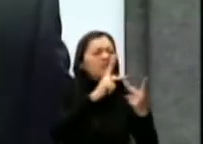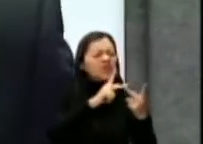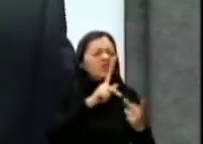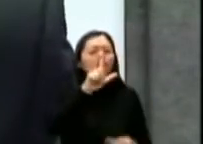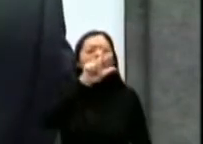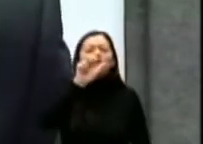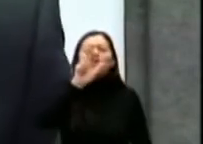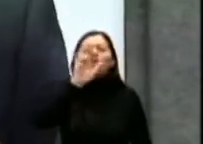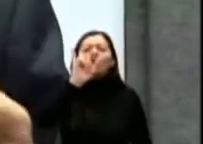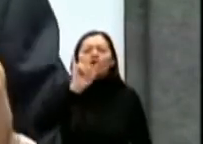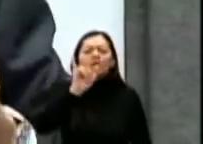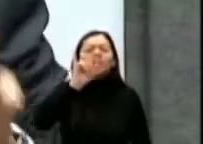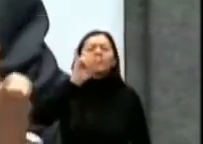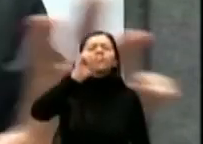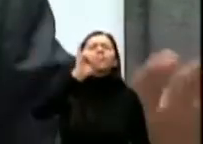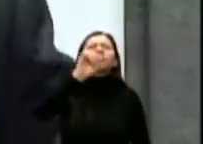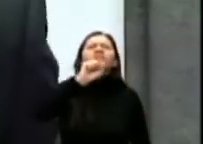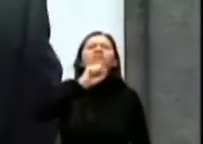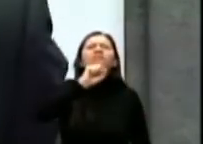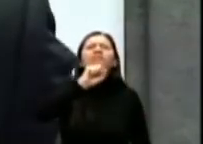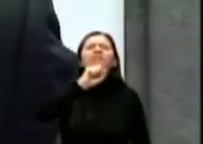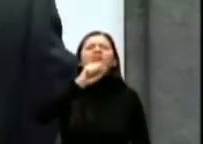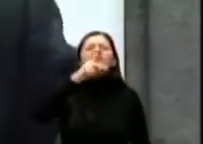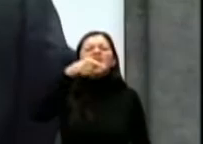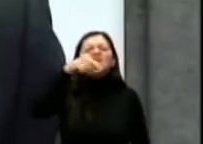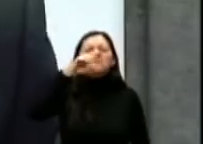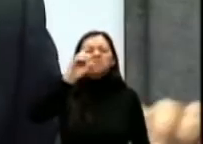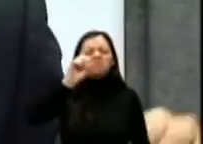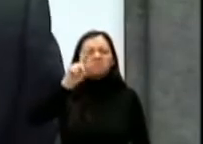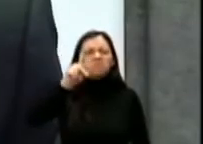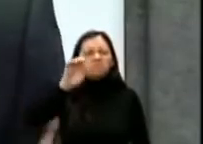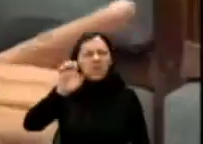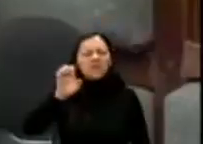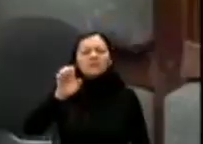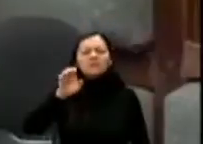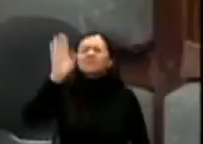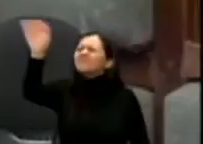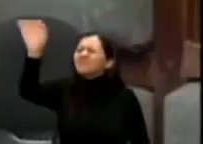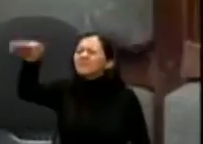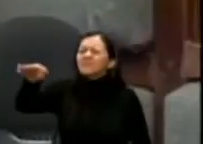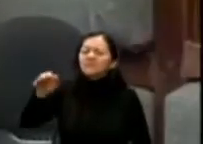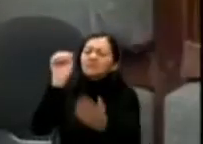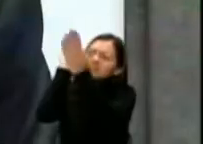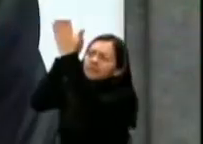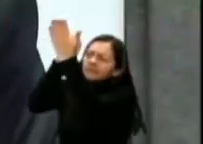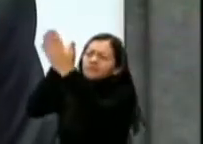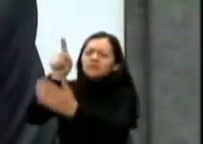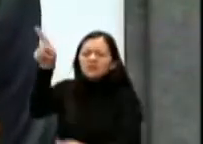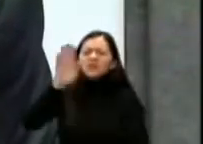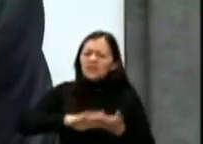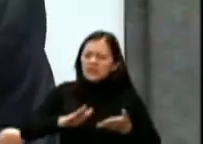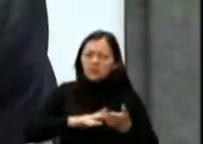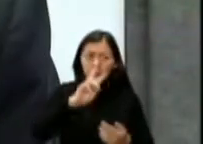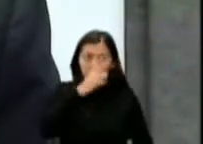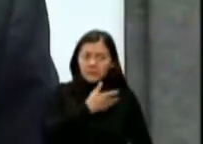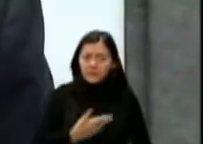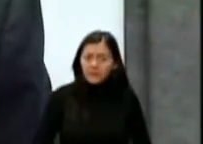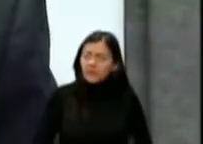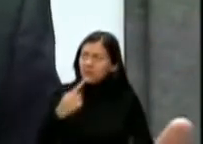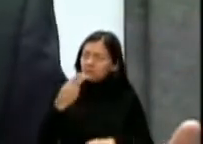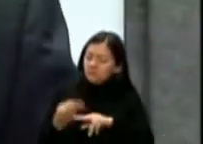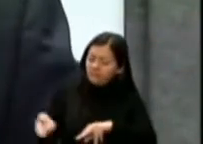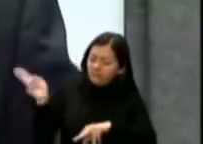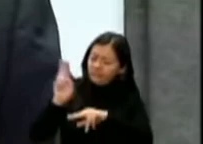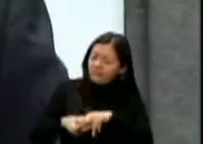donde jugué es donde no sé cuál otro por a que le debería decir decir oiga aquí hay ciento casi 180